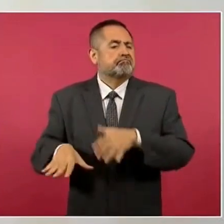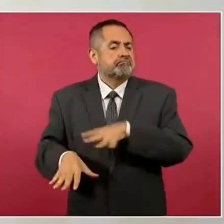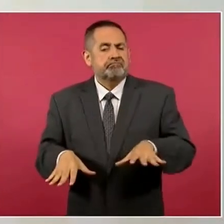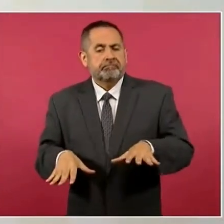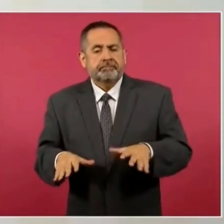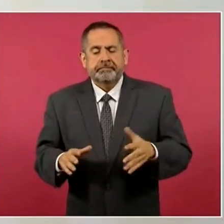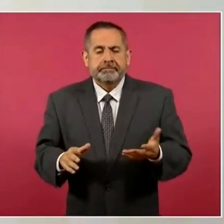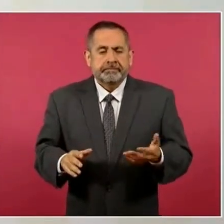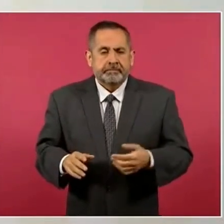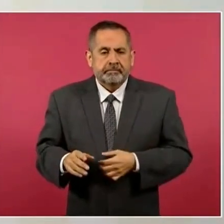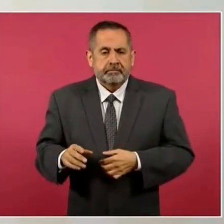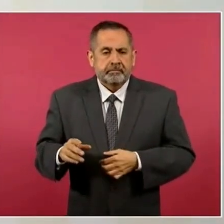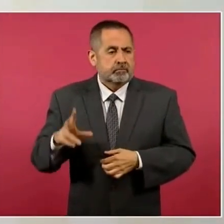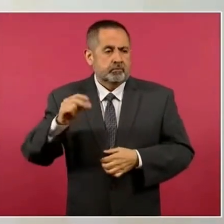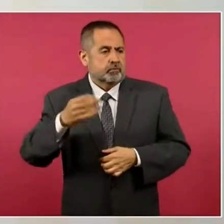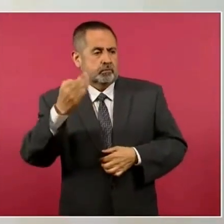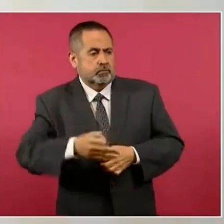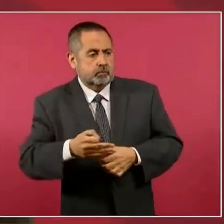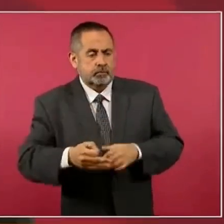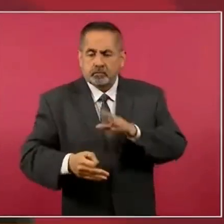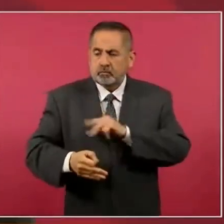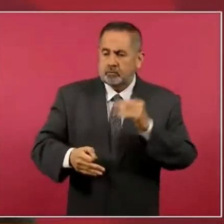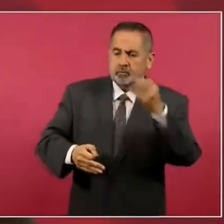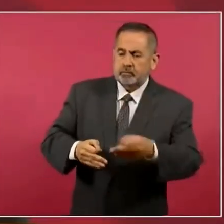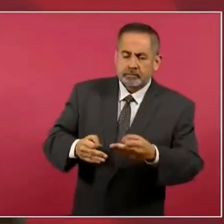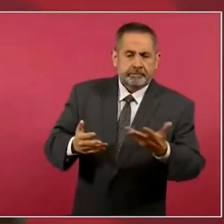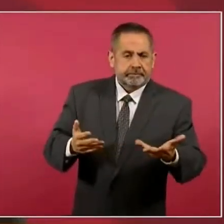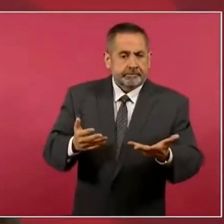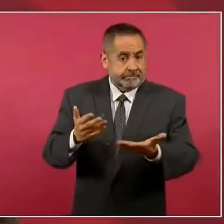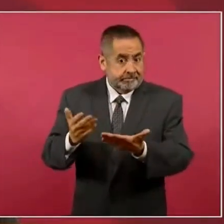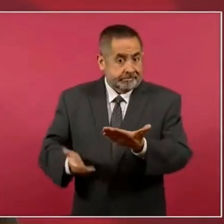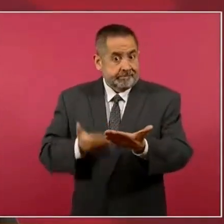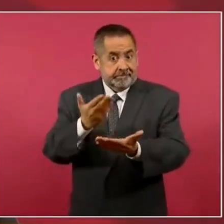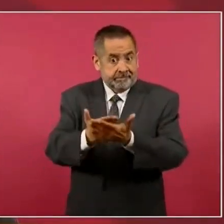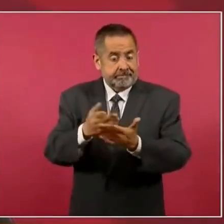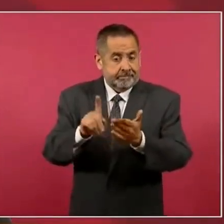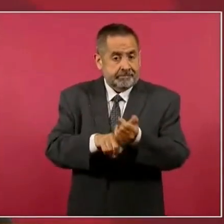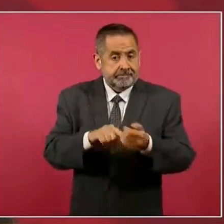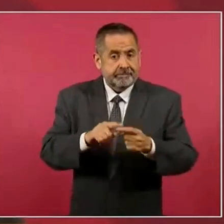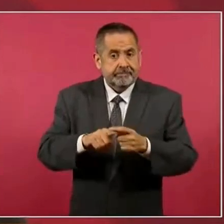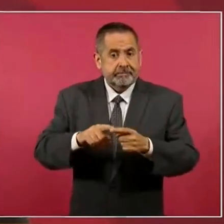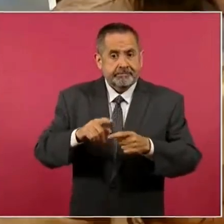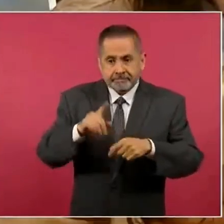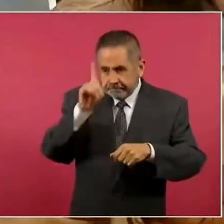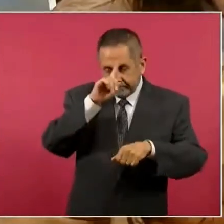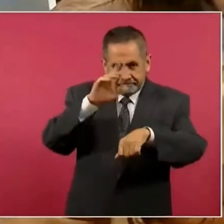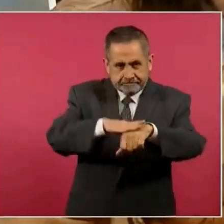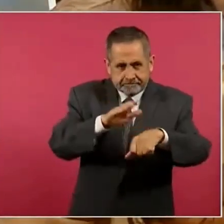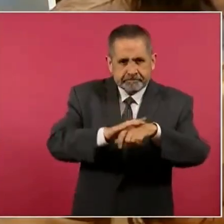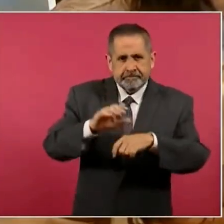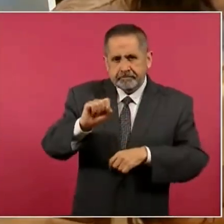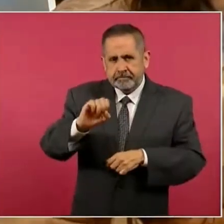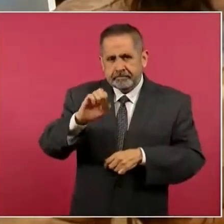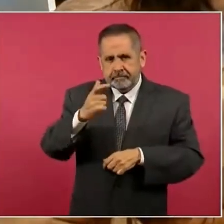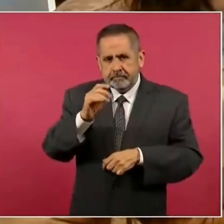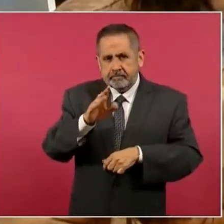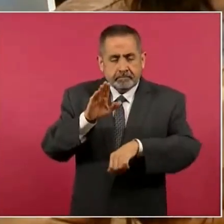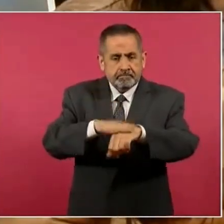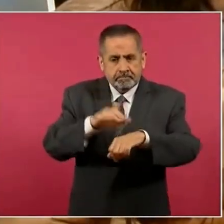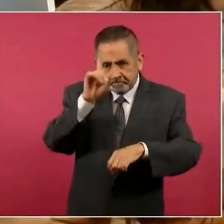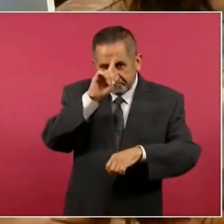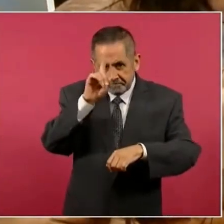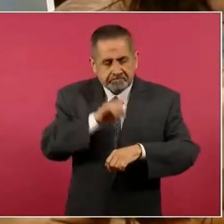que ninguna de las dos partes aceptó la propuesta que se hizo desde la vocería y desde la Secretaría de Gobernación,